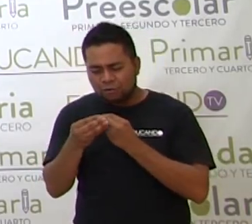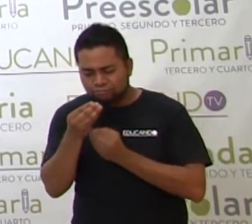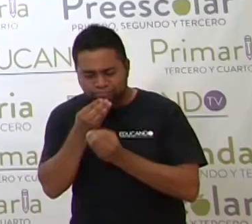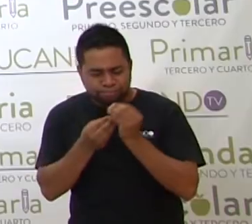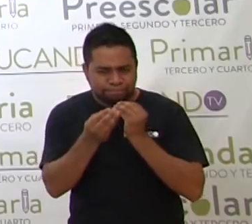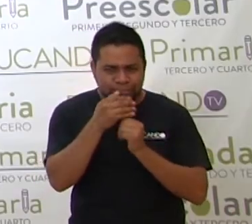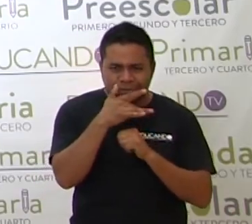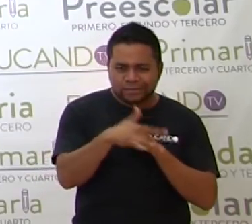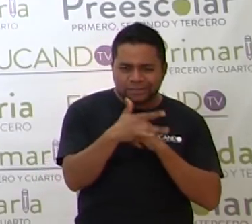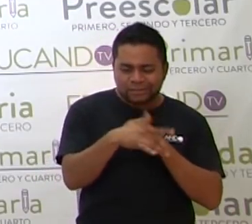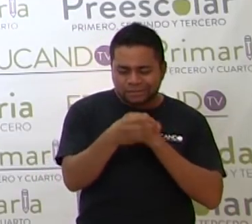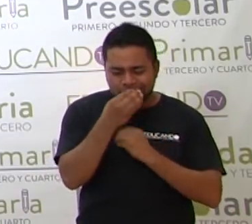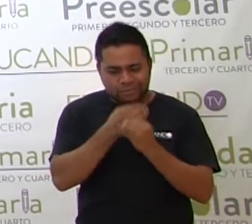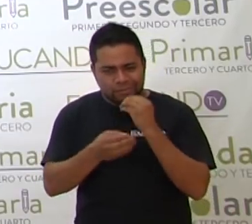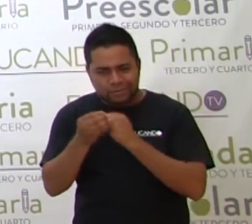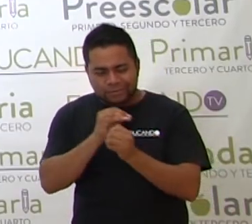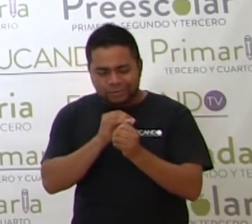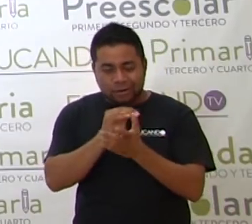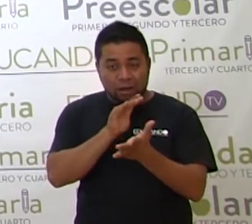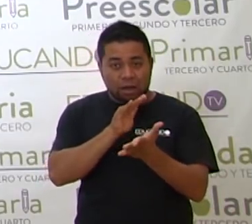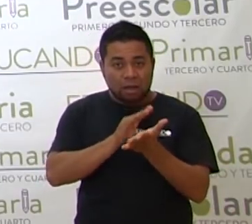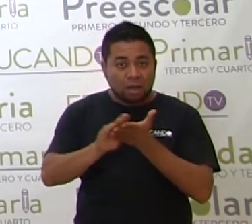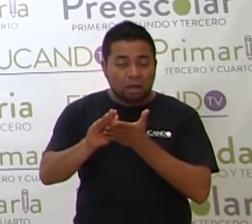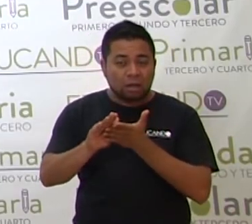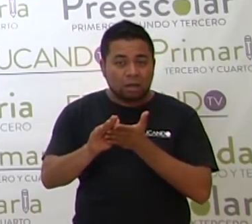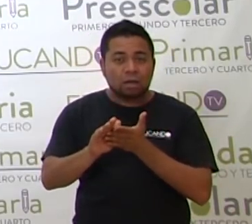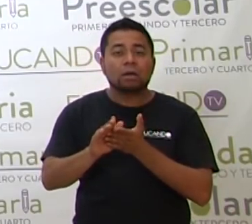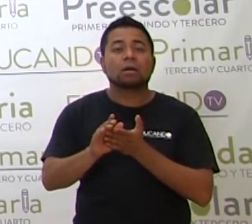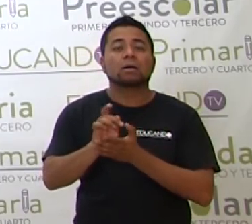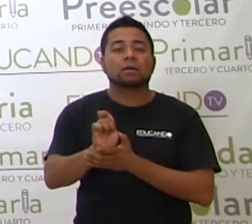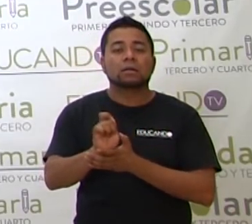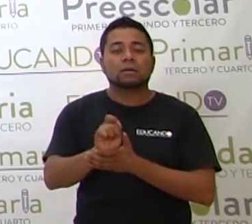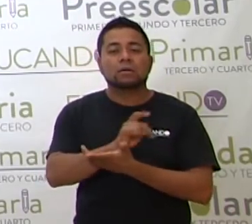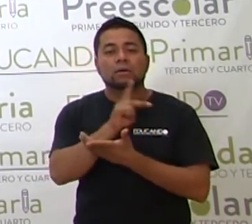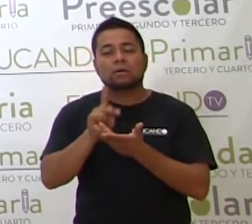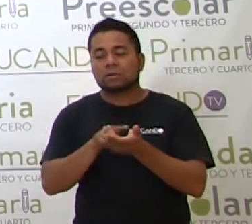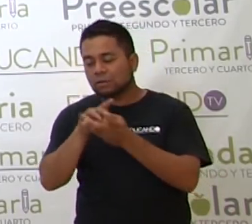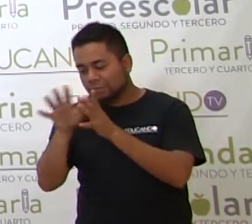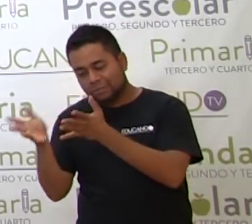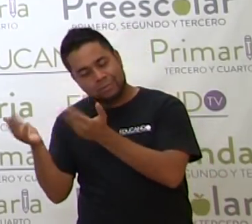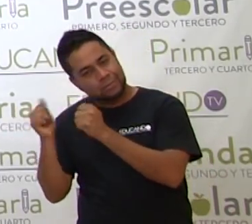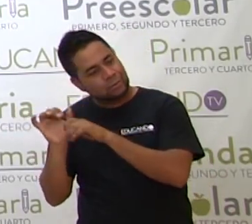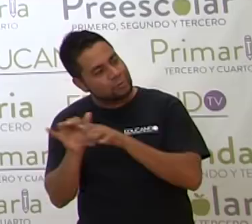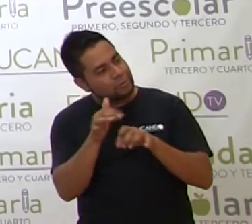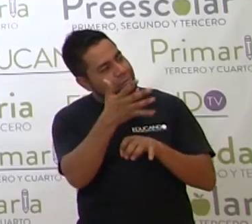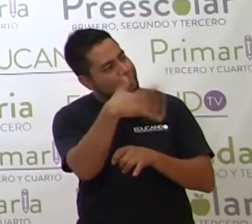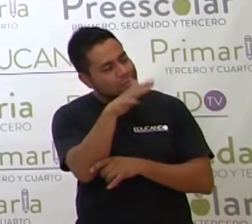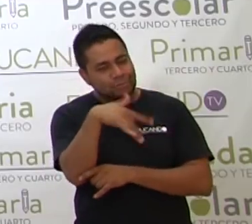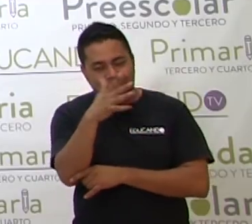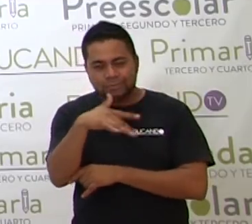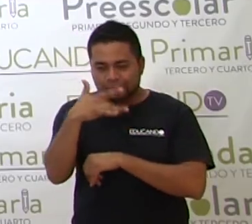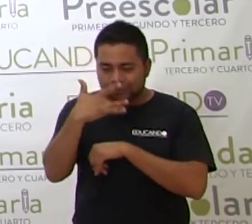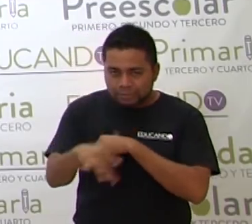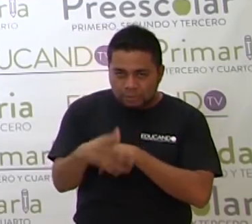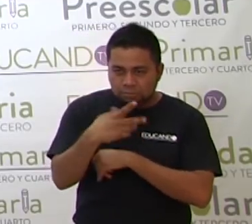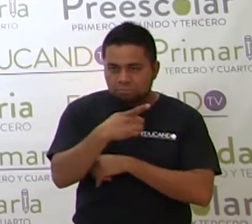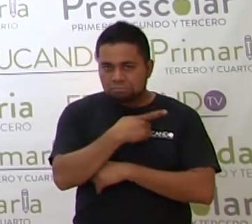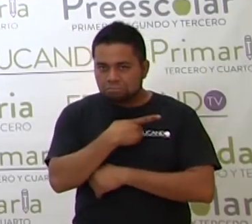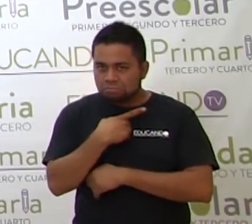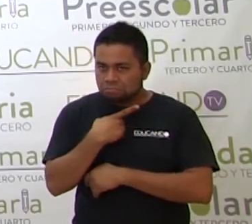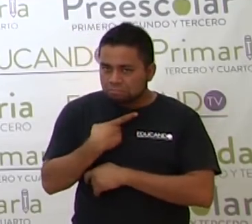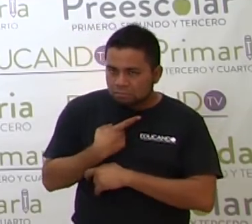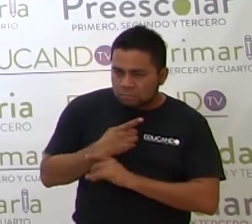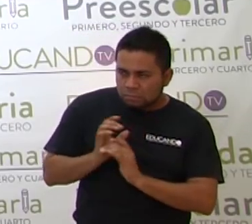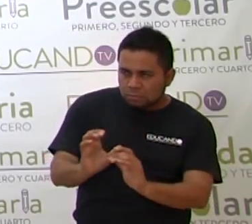queso y cuando se lo terminaban, iban a buscar más. Pero debían cuidarse